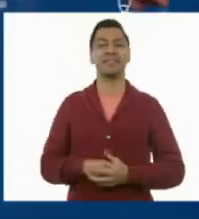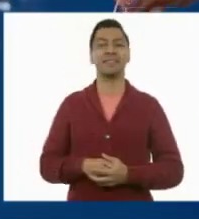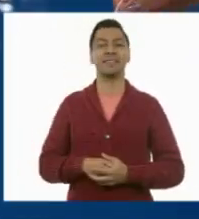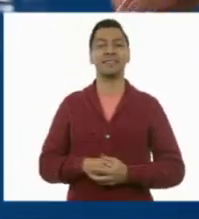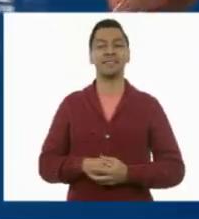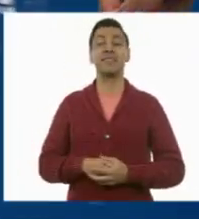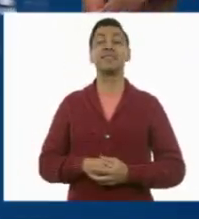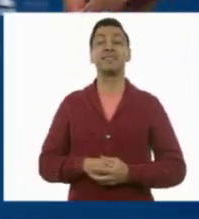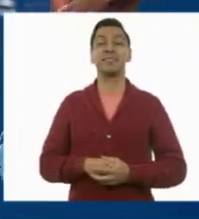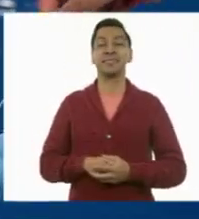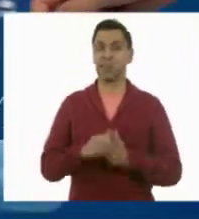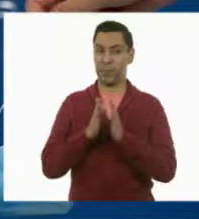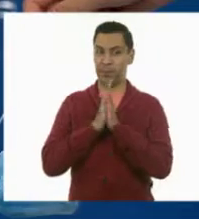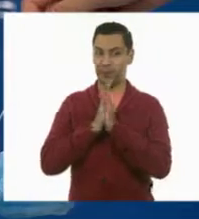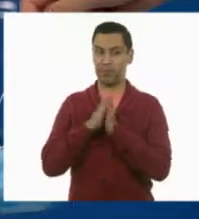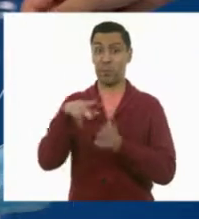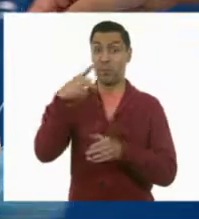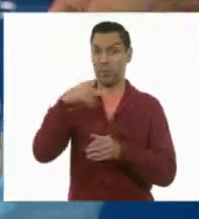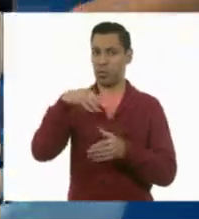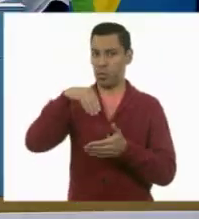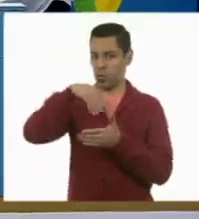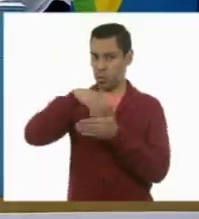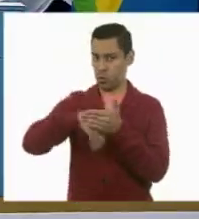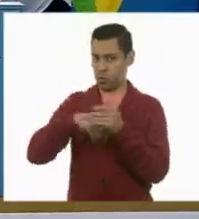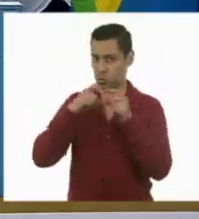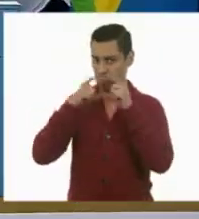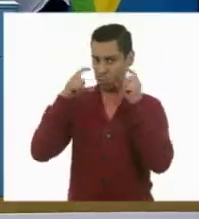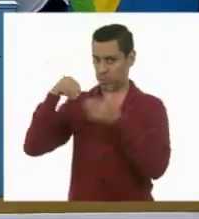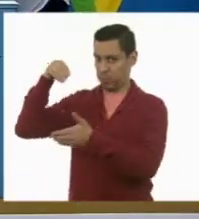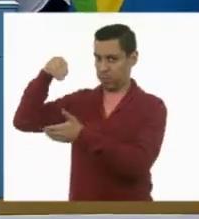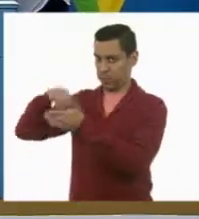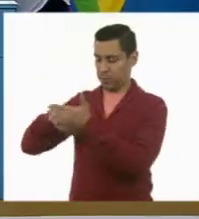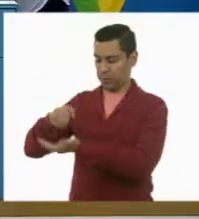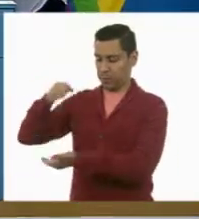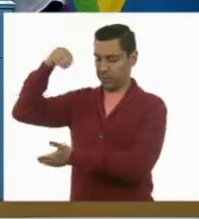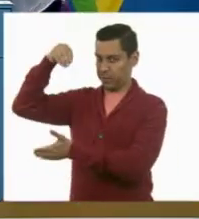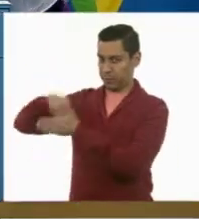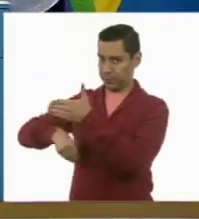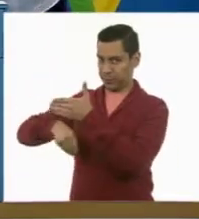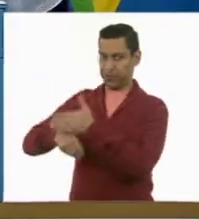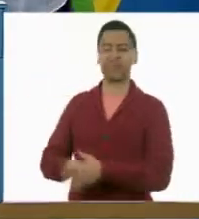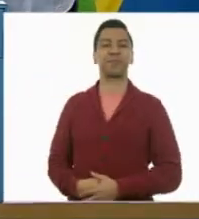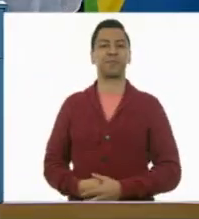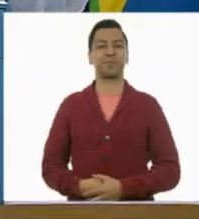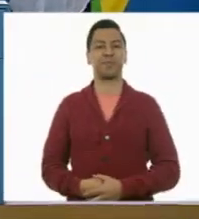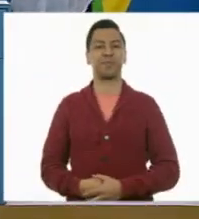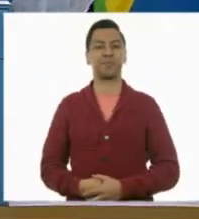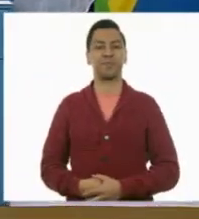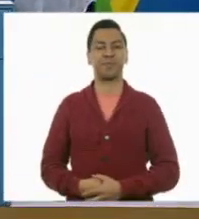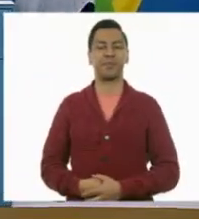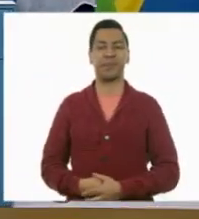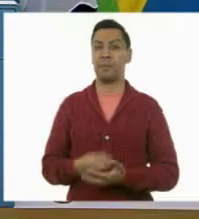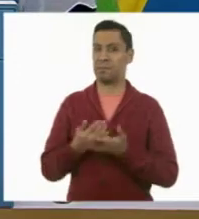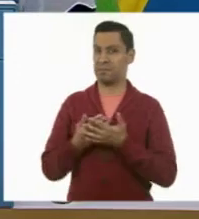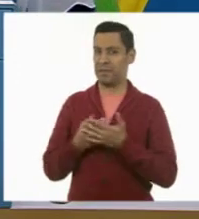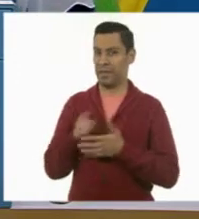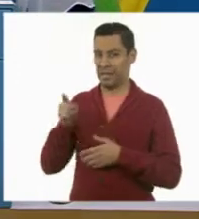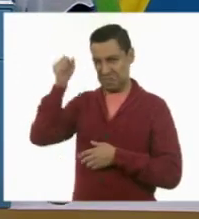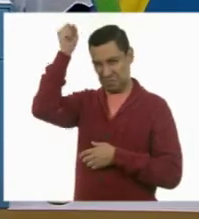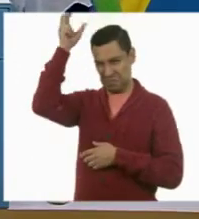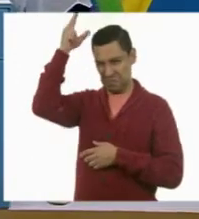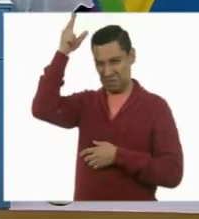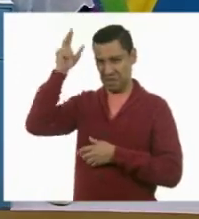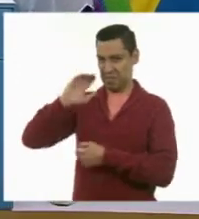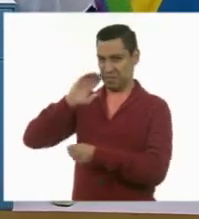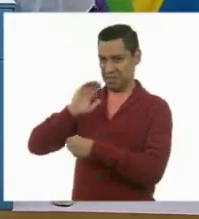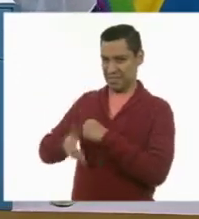Ahora, por favor, guárdalo en tu bolsita. Sí. Sí. Gracias, Raúl. Vamos a esperar tantito en lo que Raúl